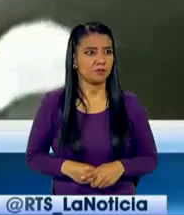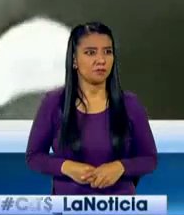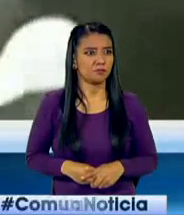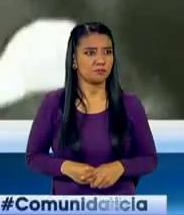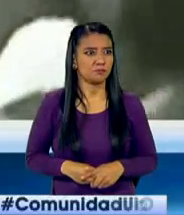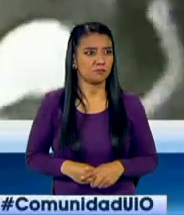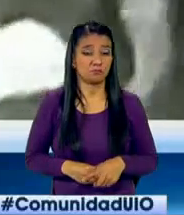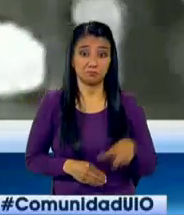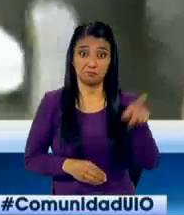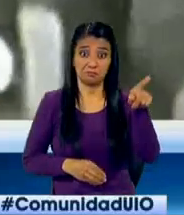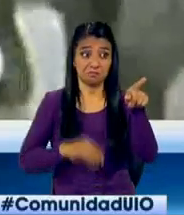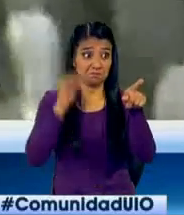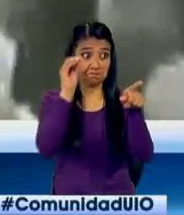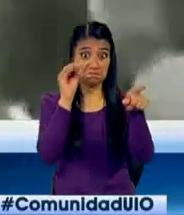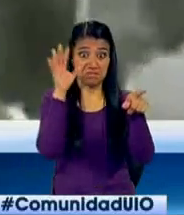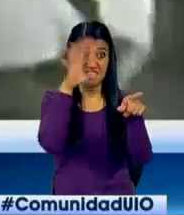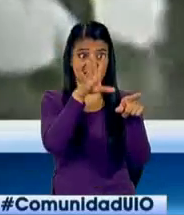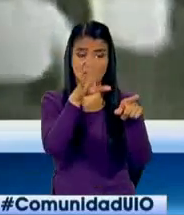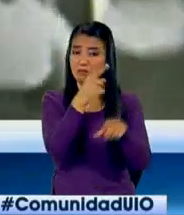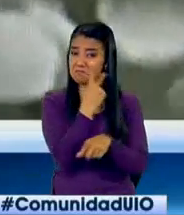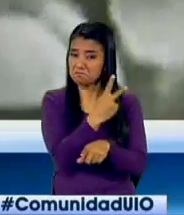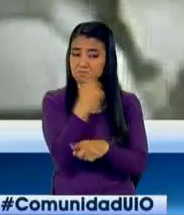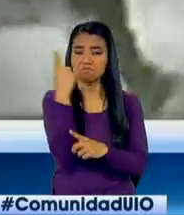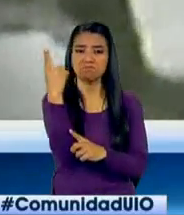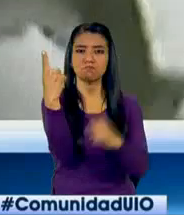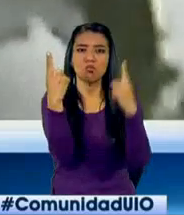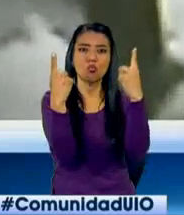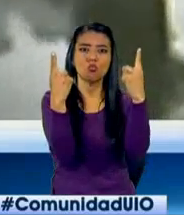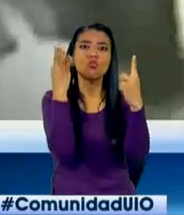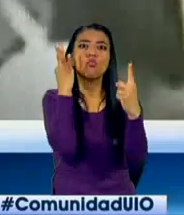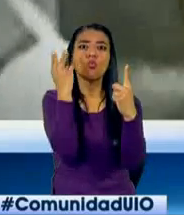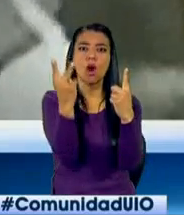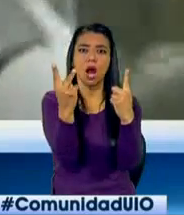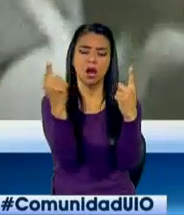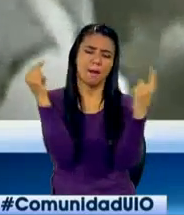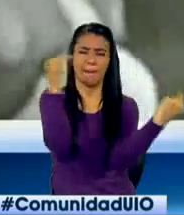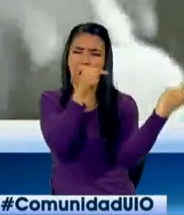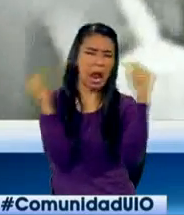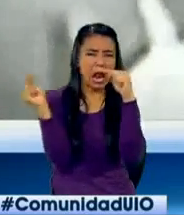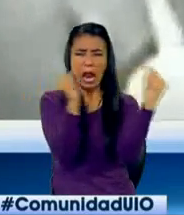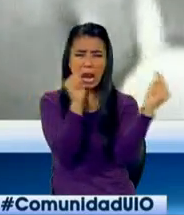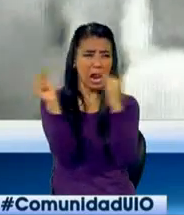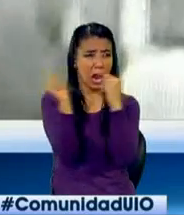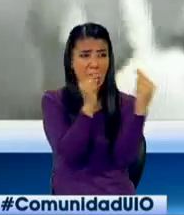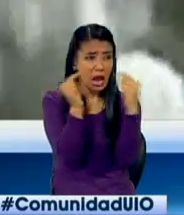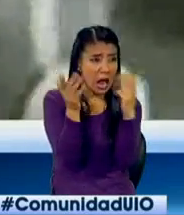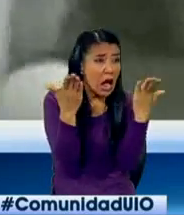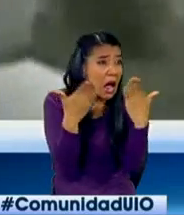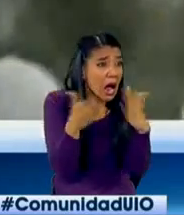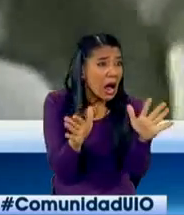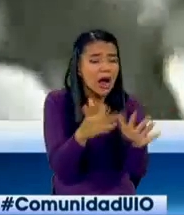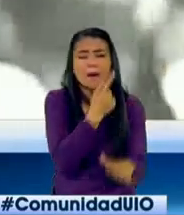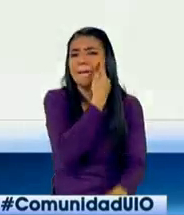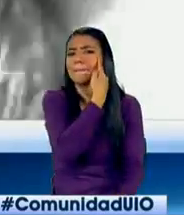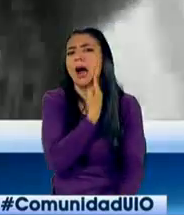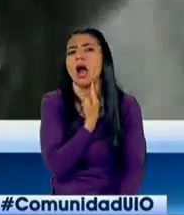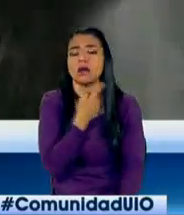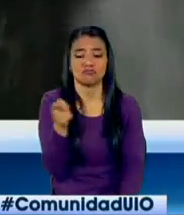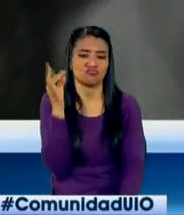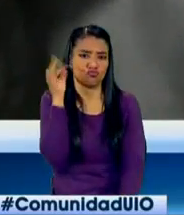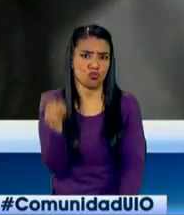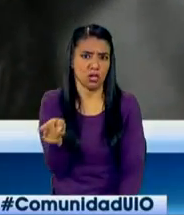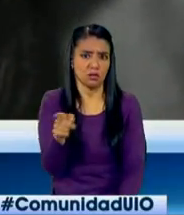En el video se divisa la pelea entre dos mujeres, de ahí que el desenlace quedó como evidencia marcado en el rostro de una